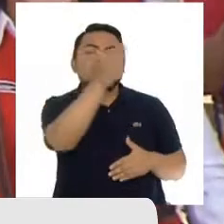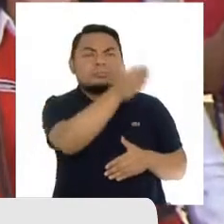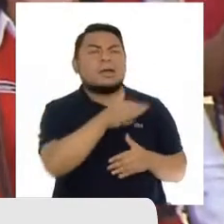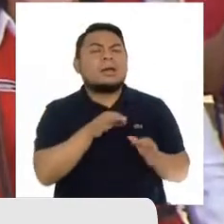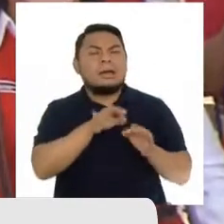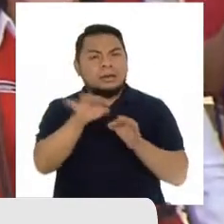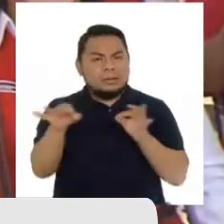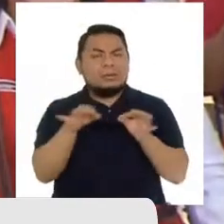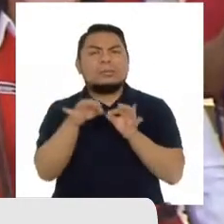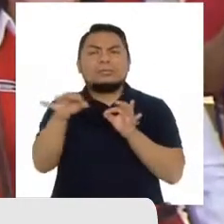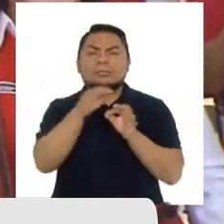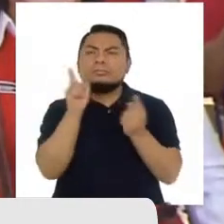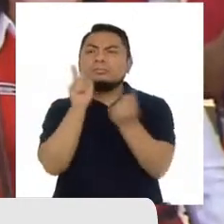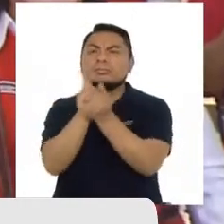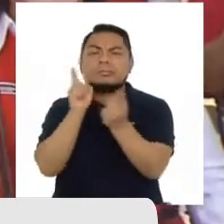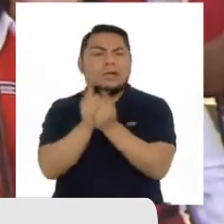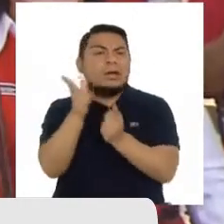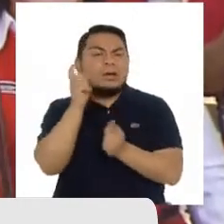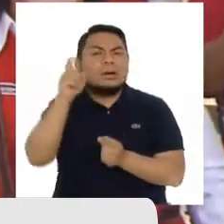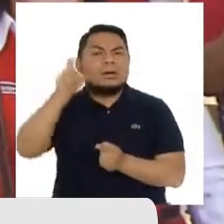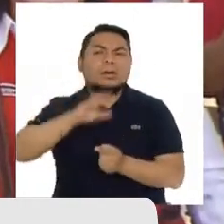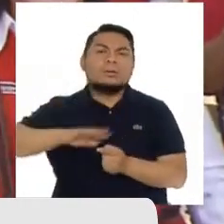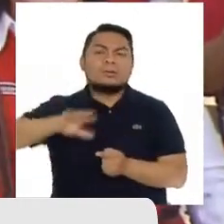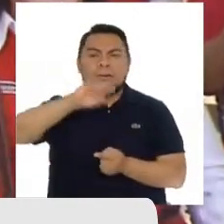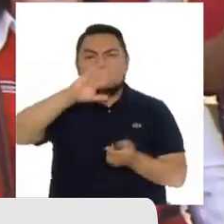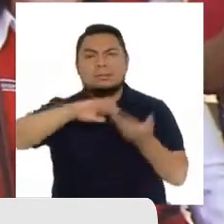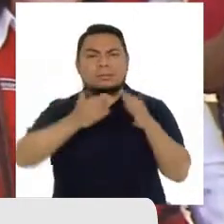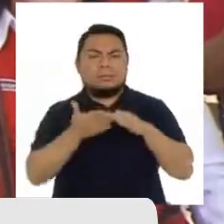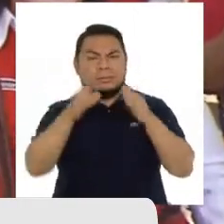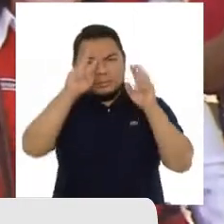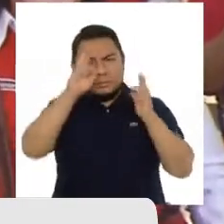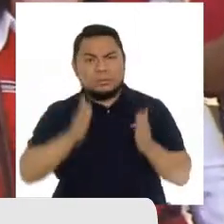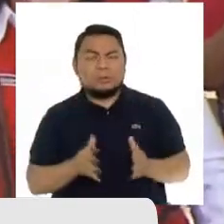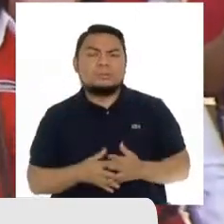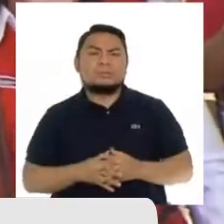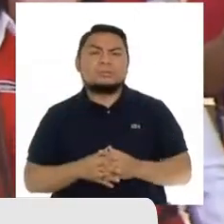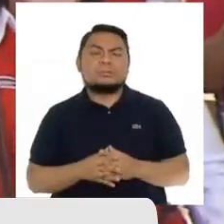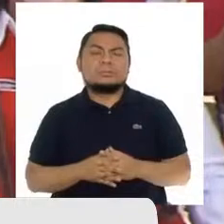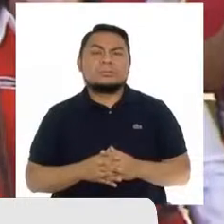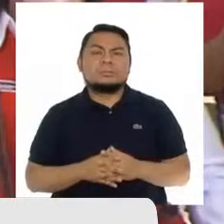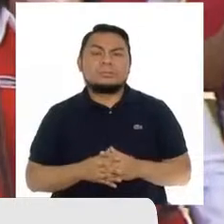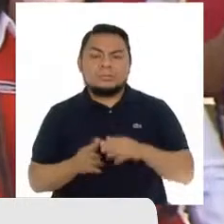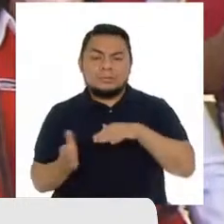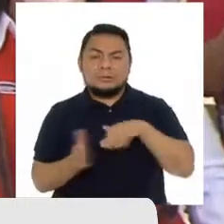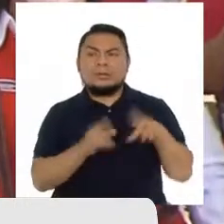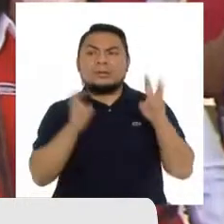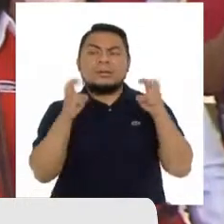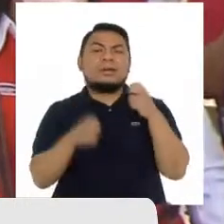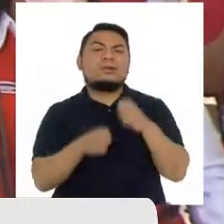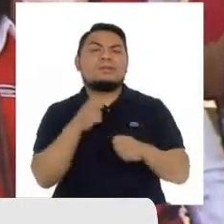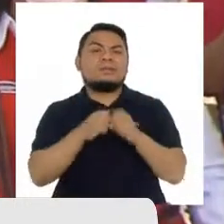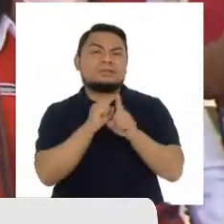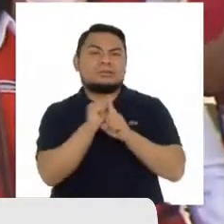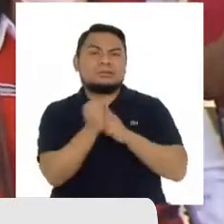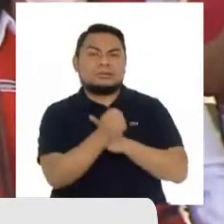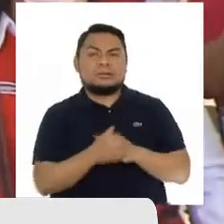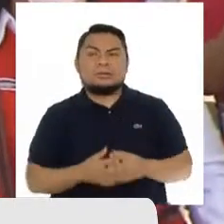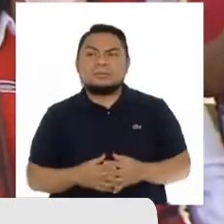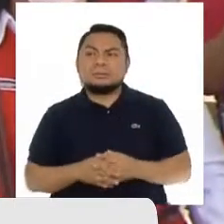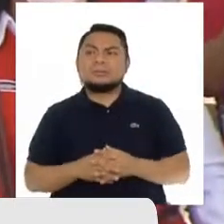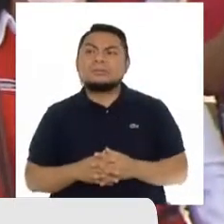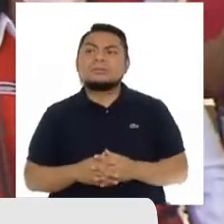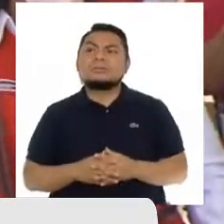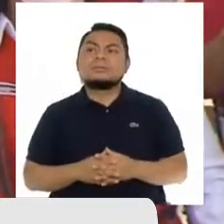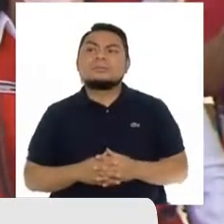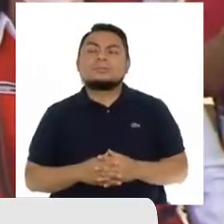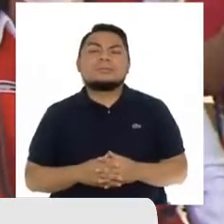escuchar resolver las demandas de todos los peruanos conflictos sociales solo